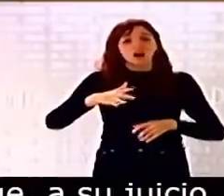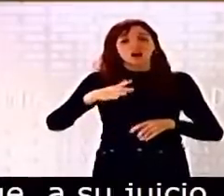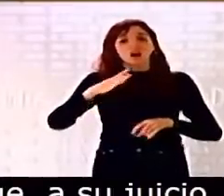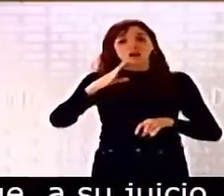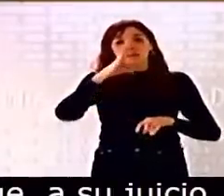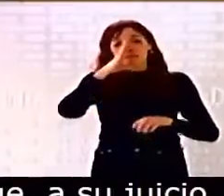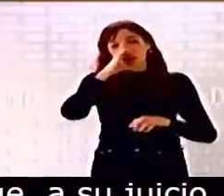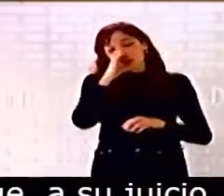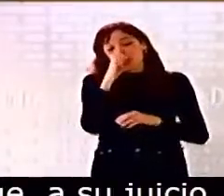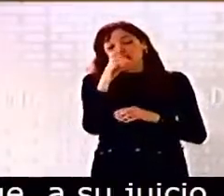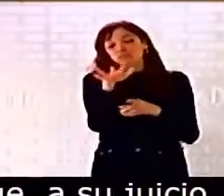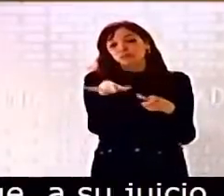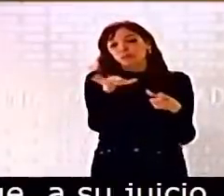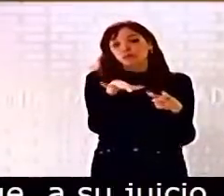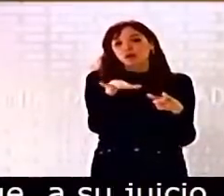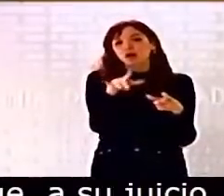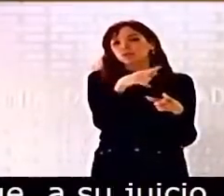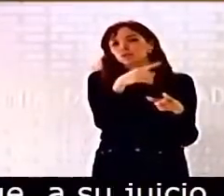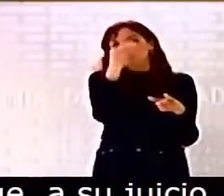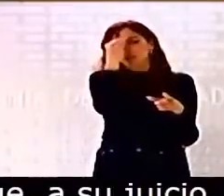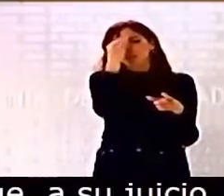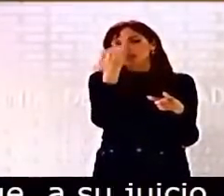110, creo, diarios son suficientes.